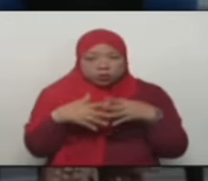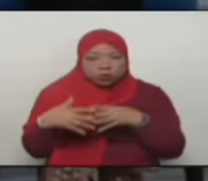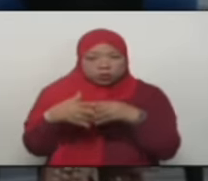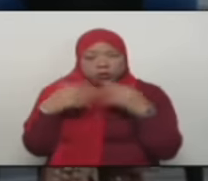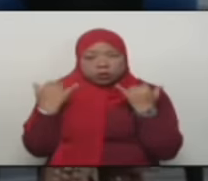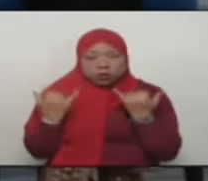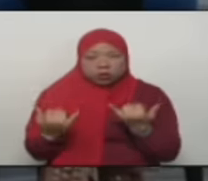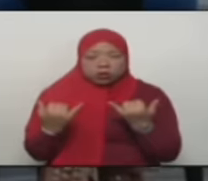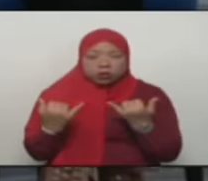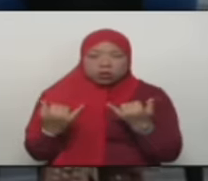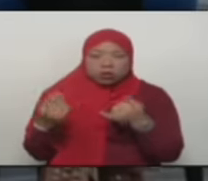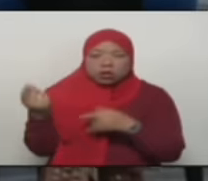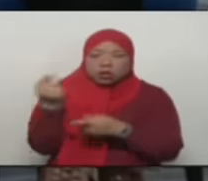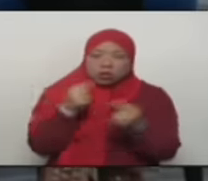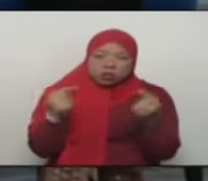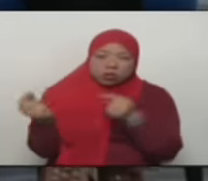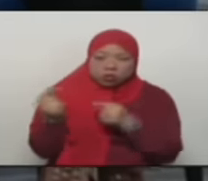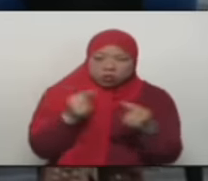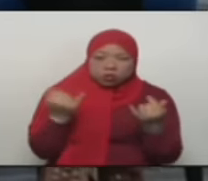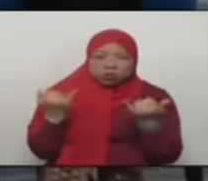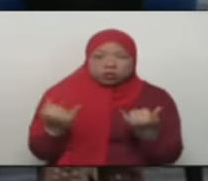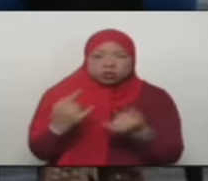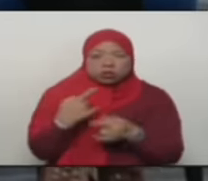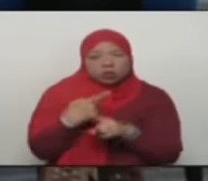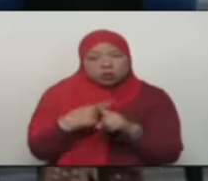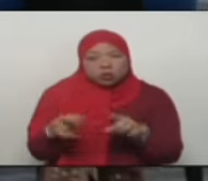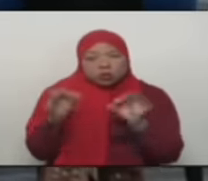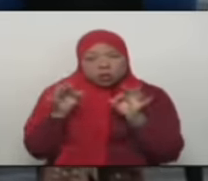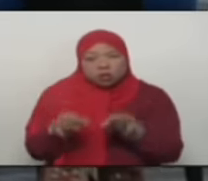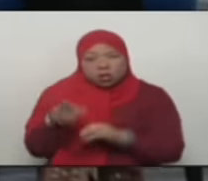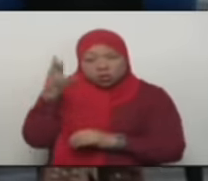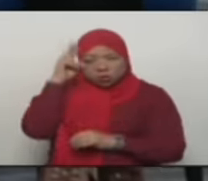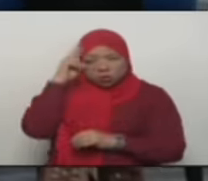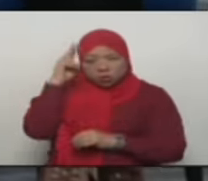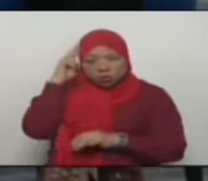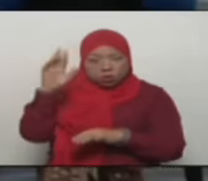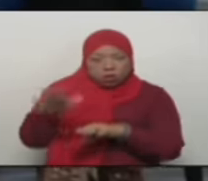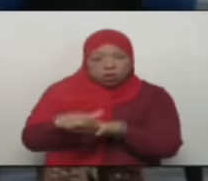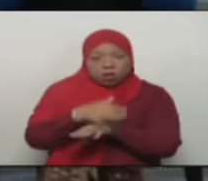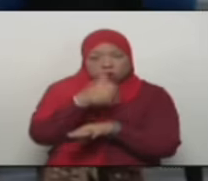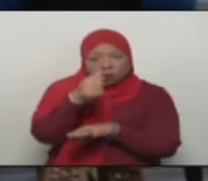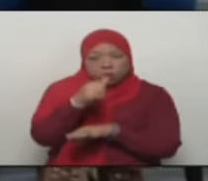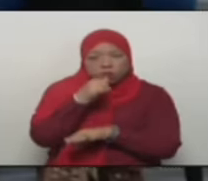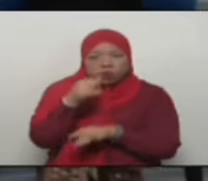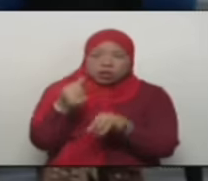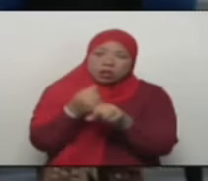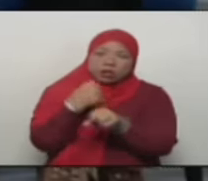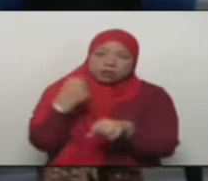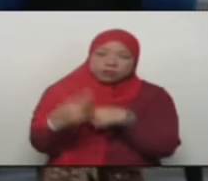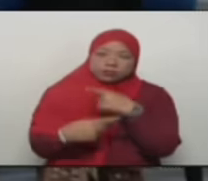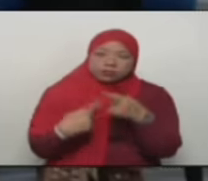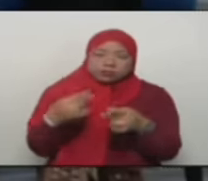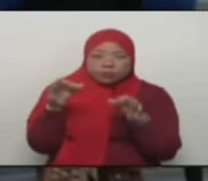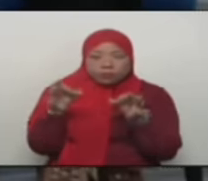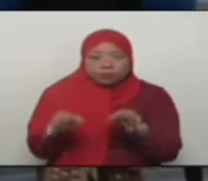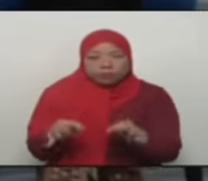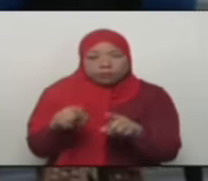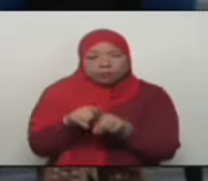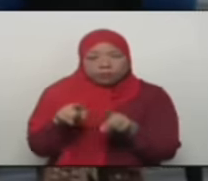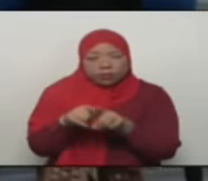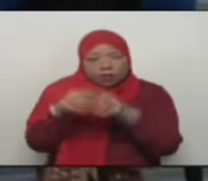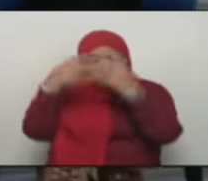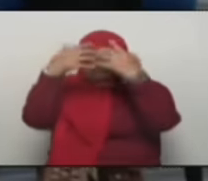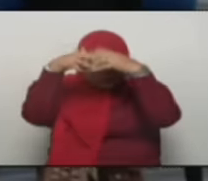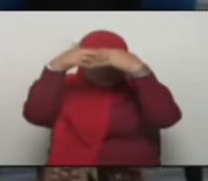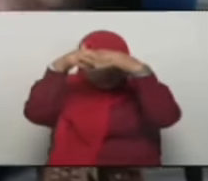actuales momentos. Habría que discutir si eso es verdad, pero la razón principal por la que somos considerados la especie dominante es por una parte de nuestro cerebro que